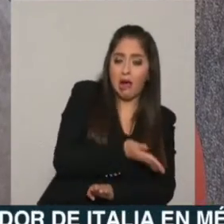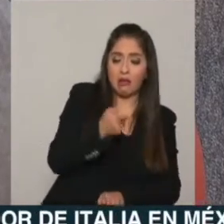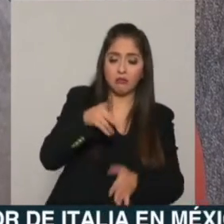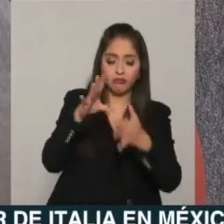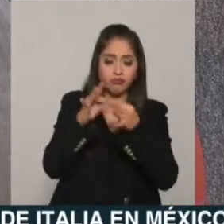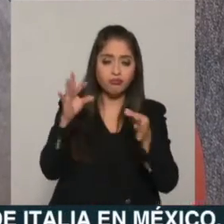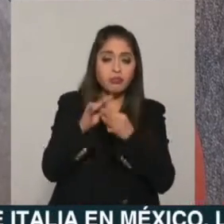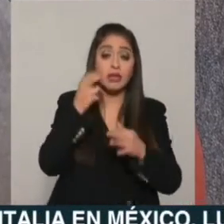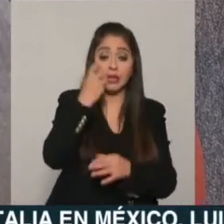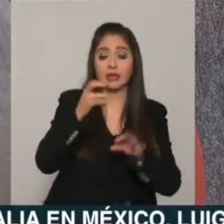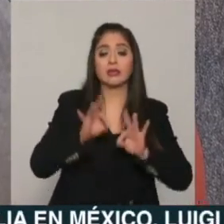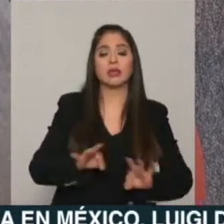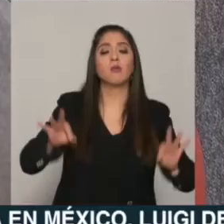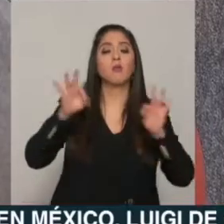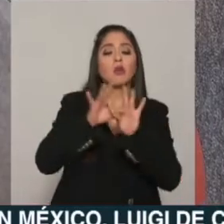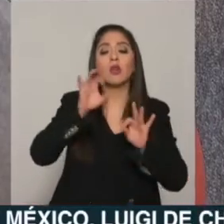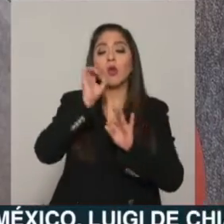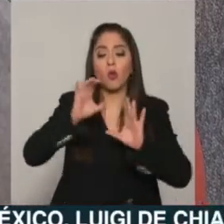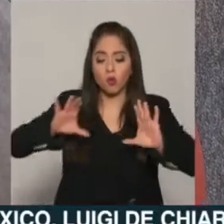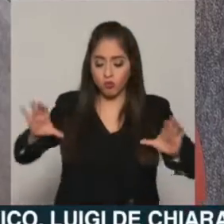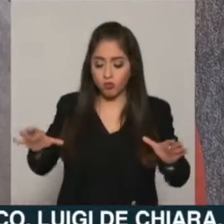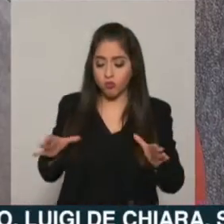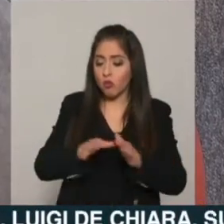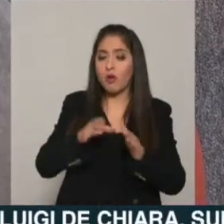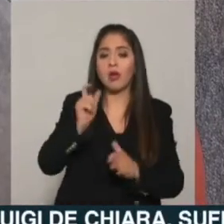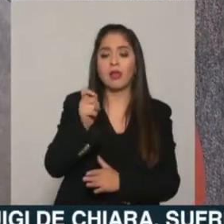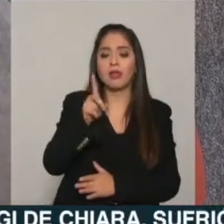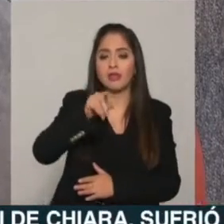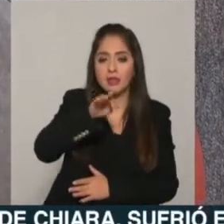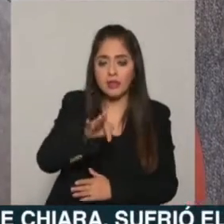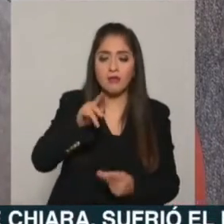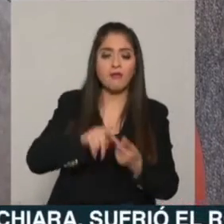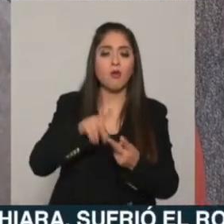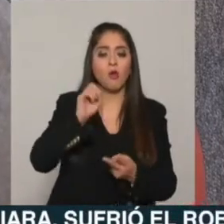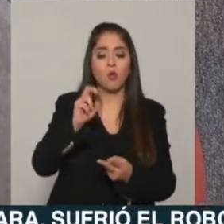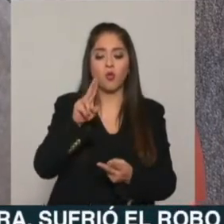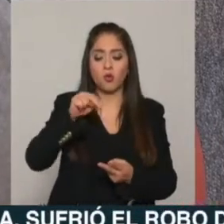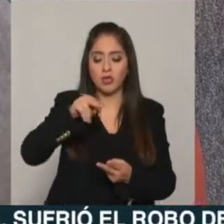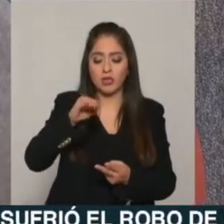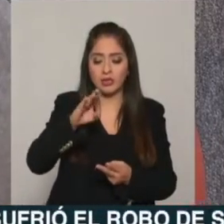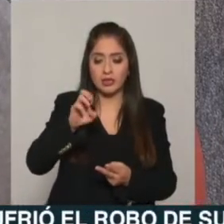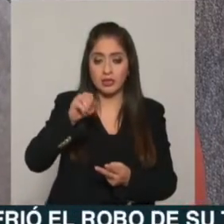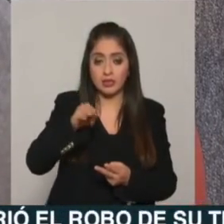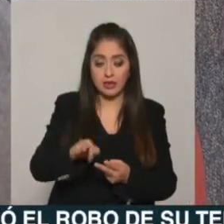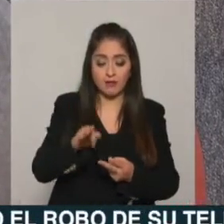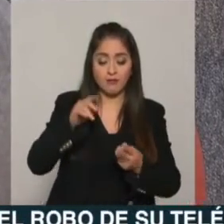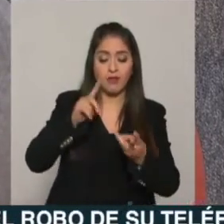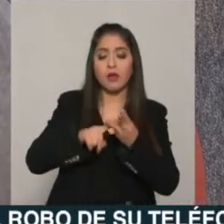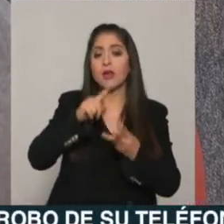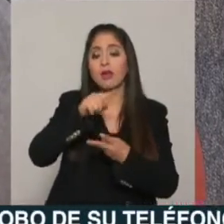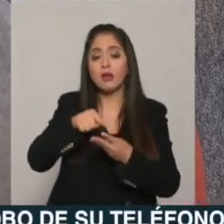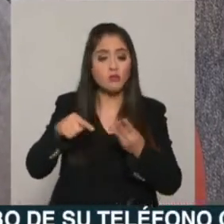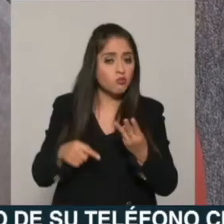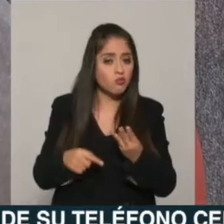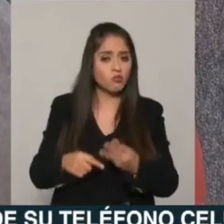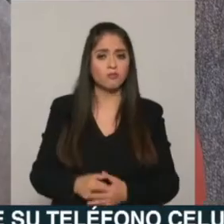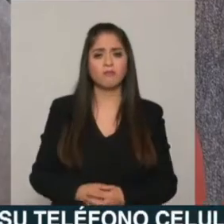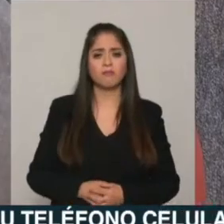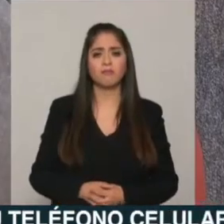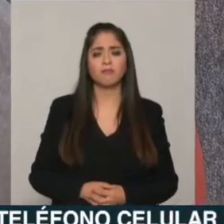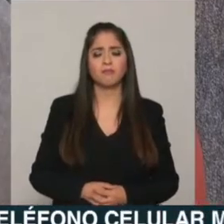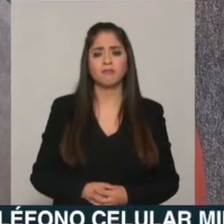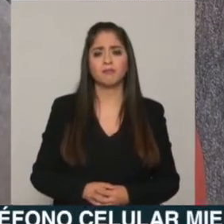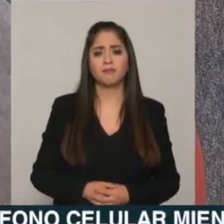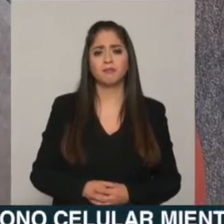importante, o con organismos como el DIF, como organismos como UNICEF internacionalmente, ¿verdad? Con